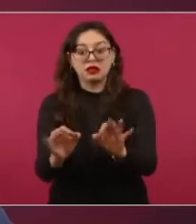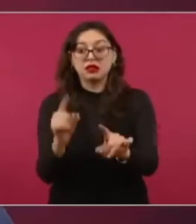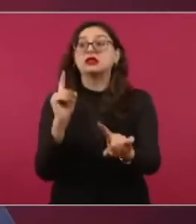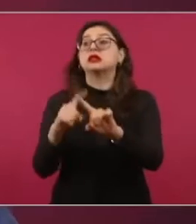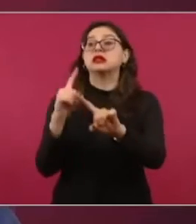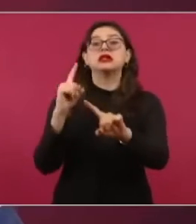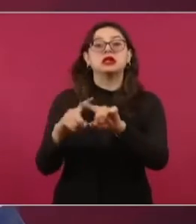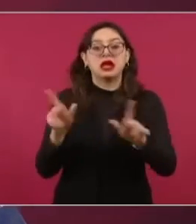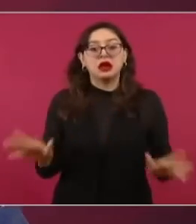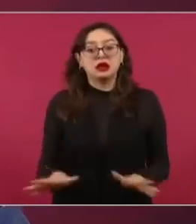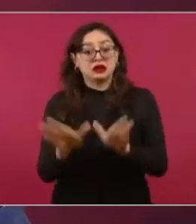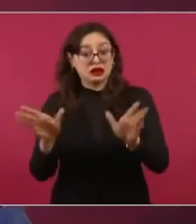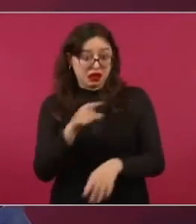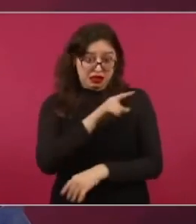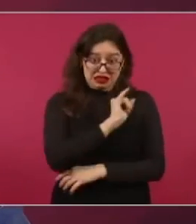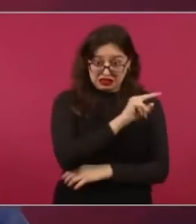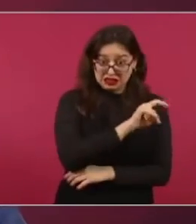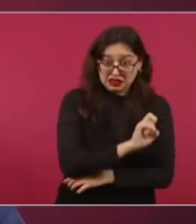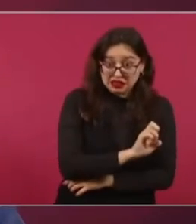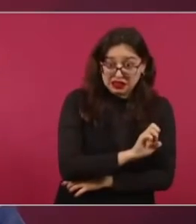INE.